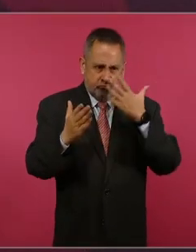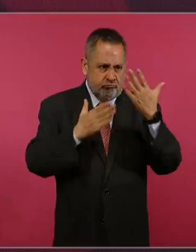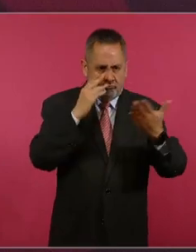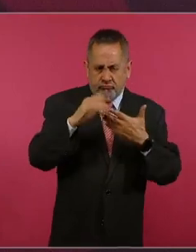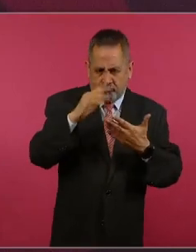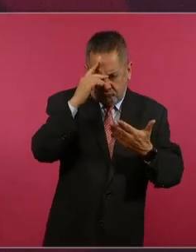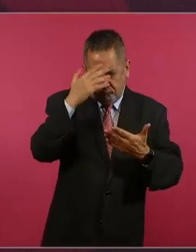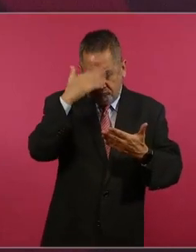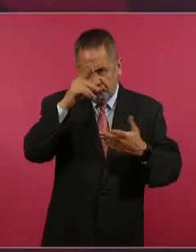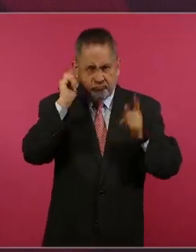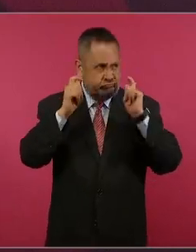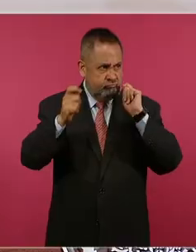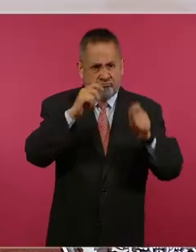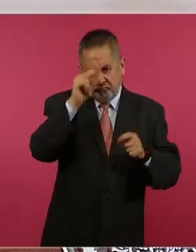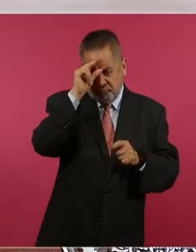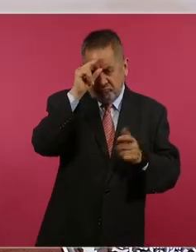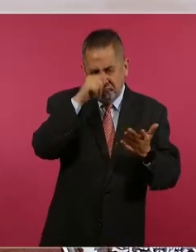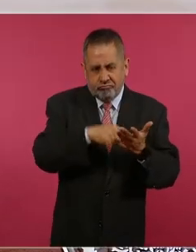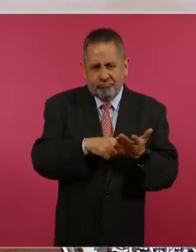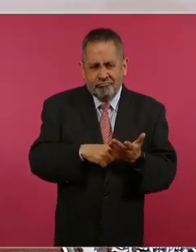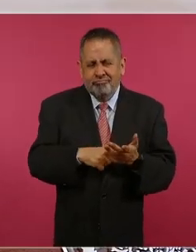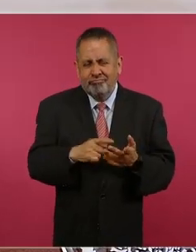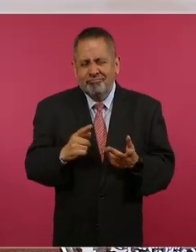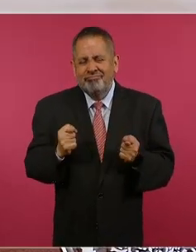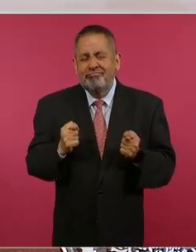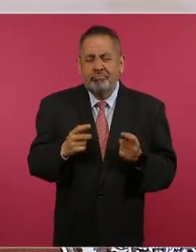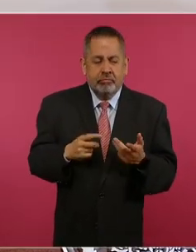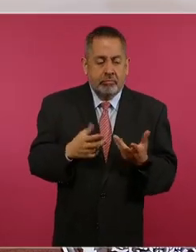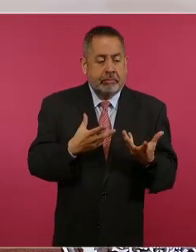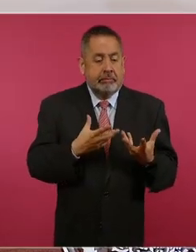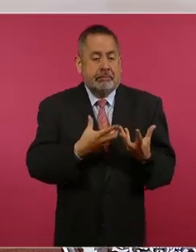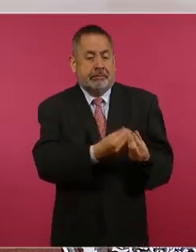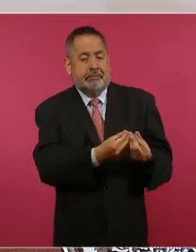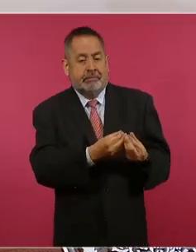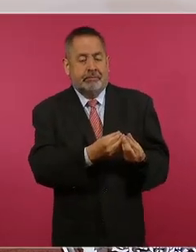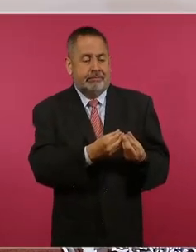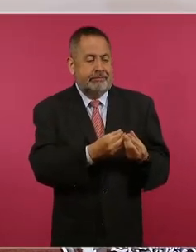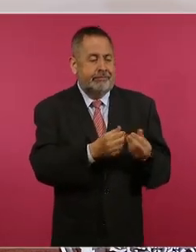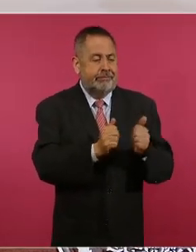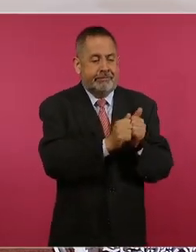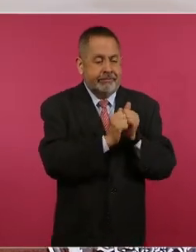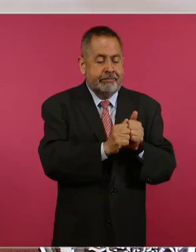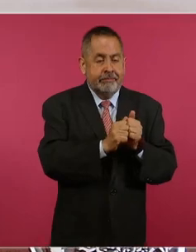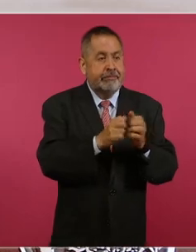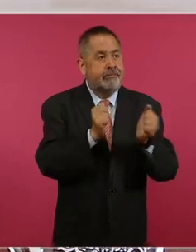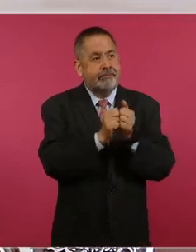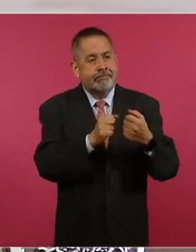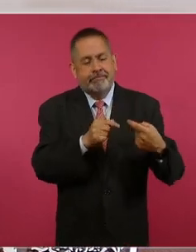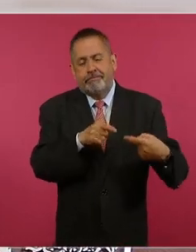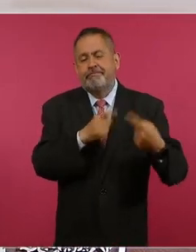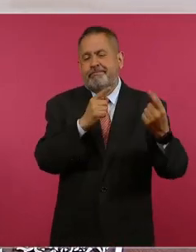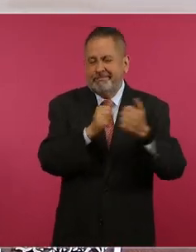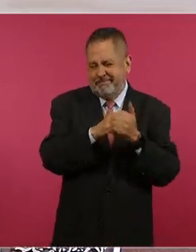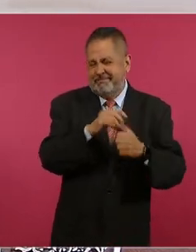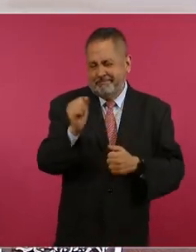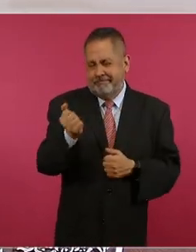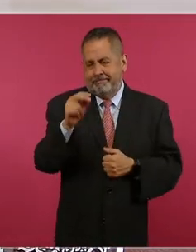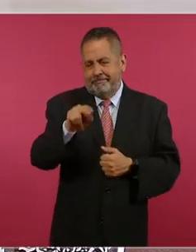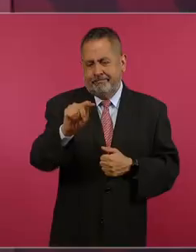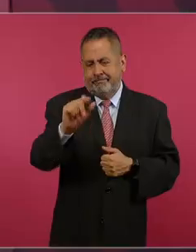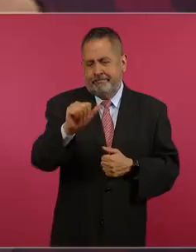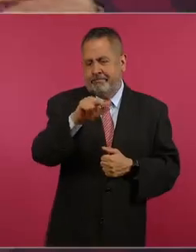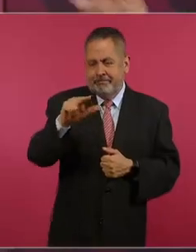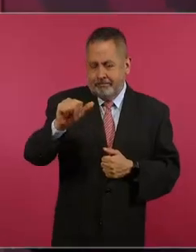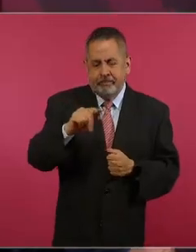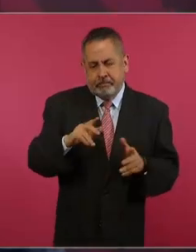estudioso, culto, de derecha, que eso también afectó mucho a Santana, porque